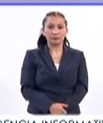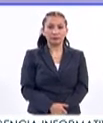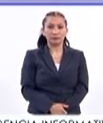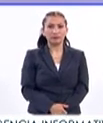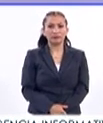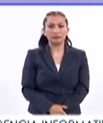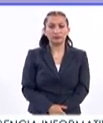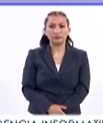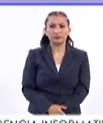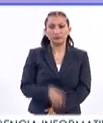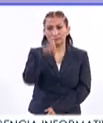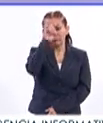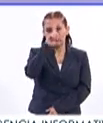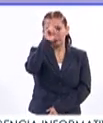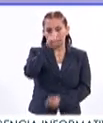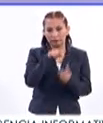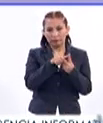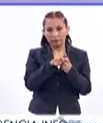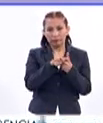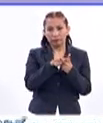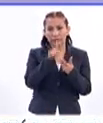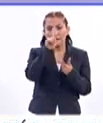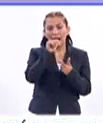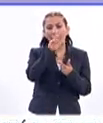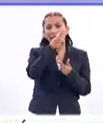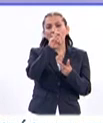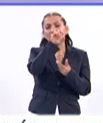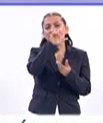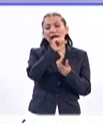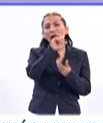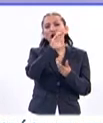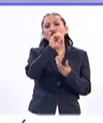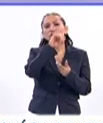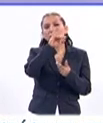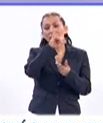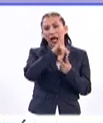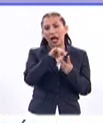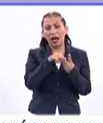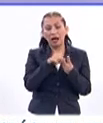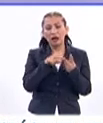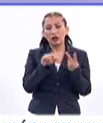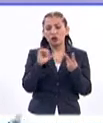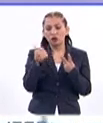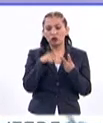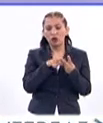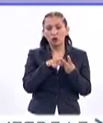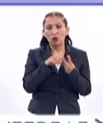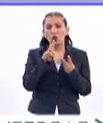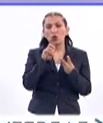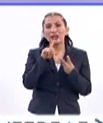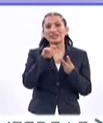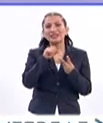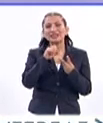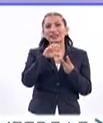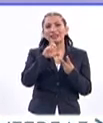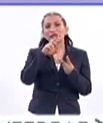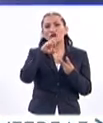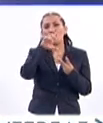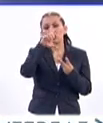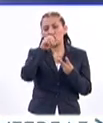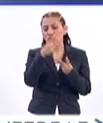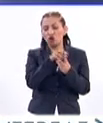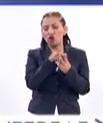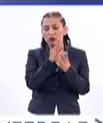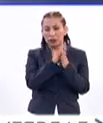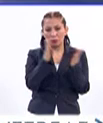nuevas generaciones. recomendaría dos. Una, La raza cósmica, que ya he mencionado, y segundo, El Ulises criollo. Perfecto. Son